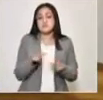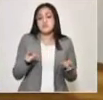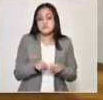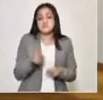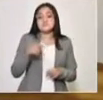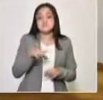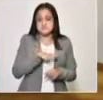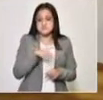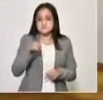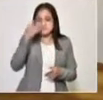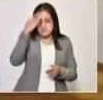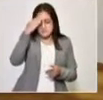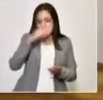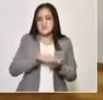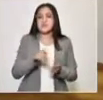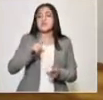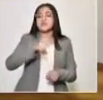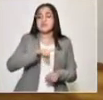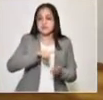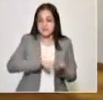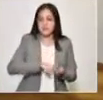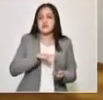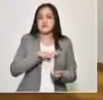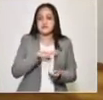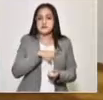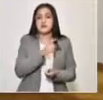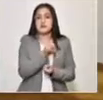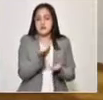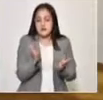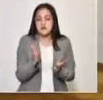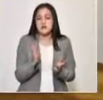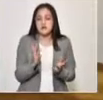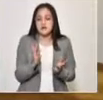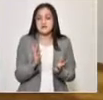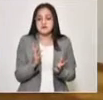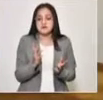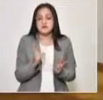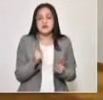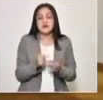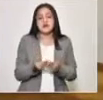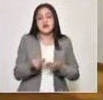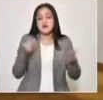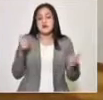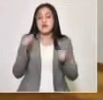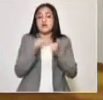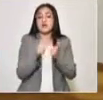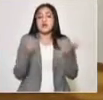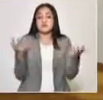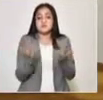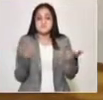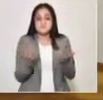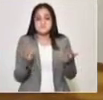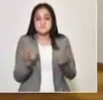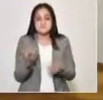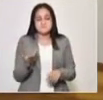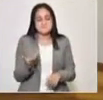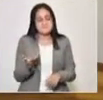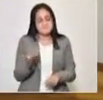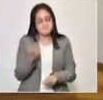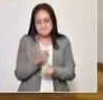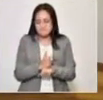hay memoria. El papel que se jugó en otro tiempo con hechos muy